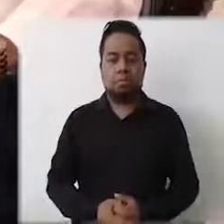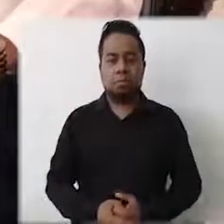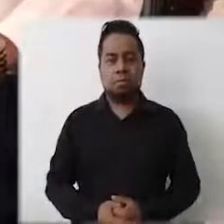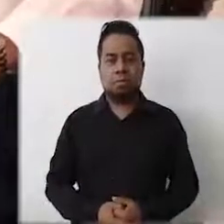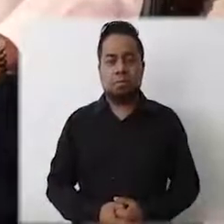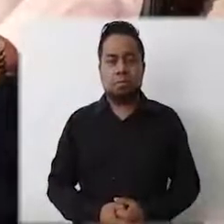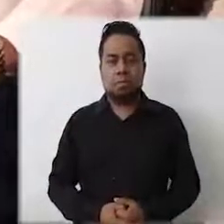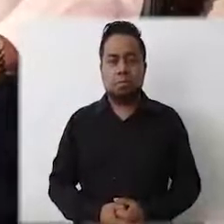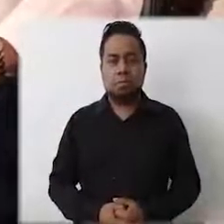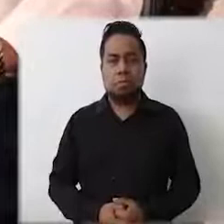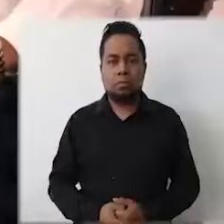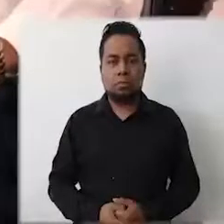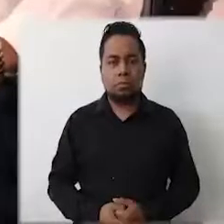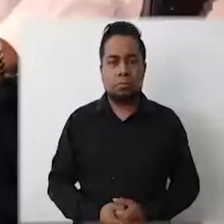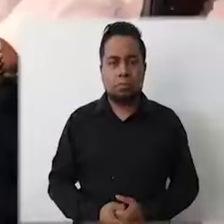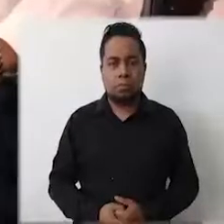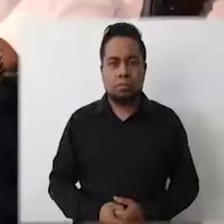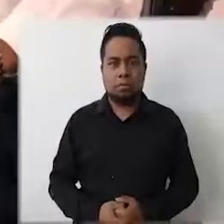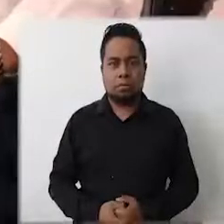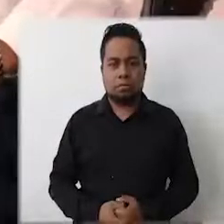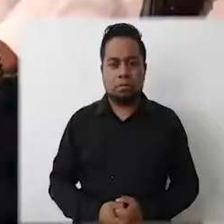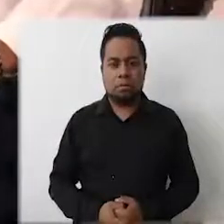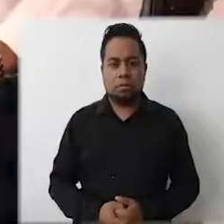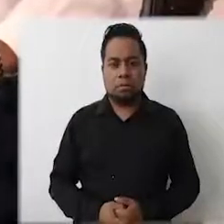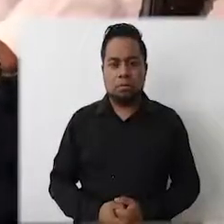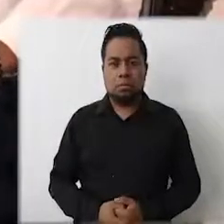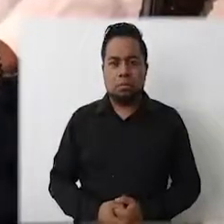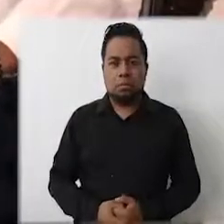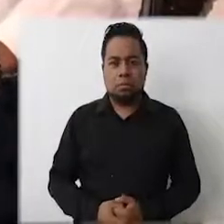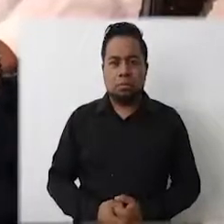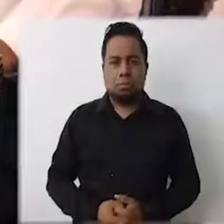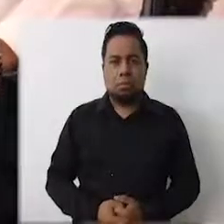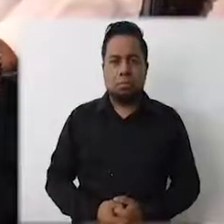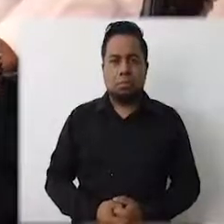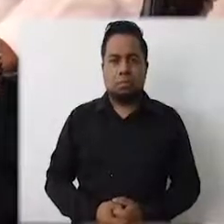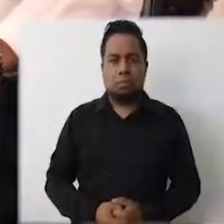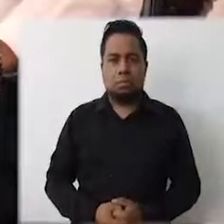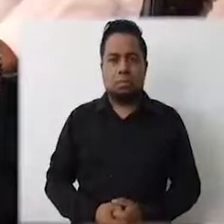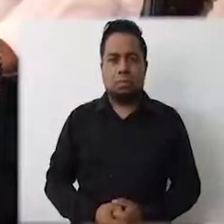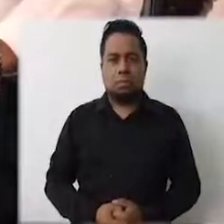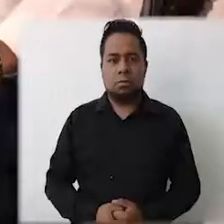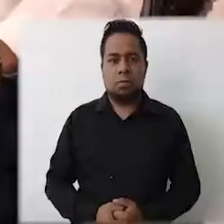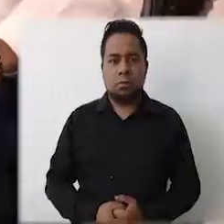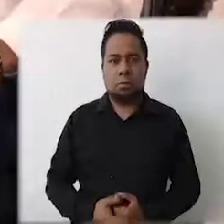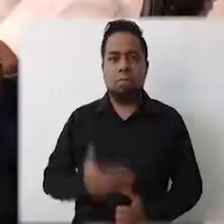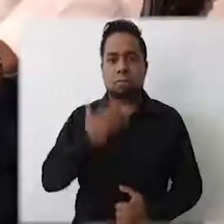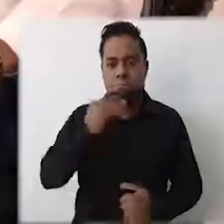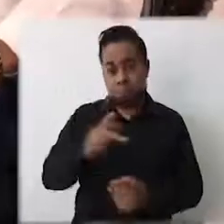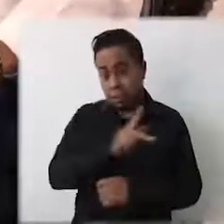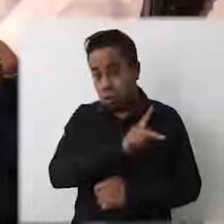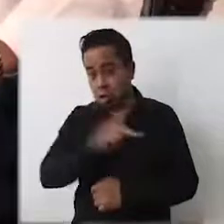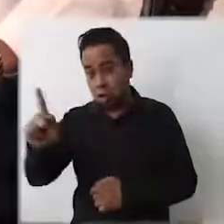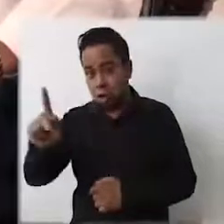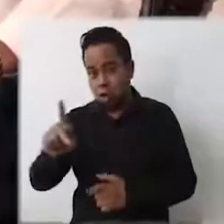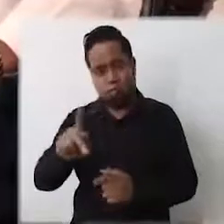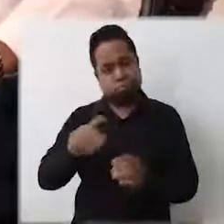una seguridad y que las fiestas sean en eso, terminen en fiestas y no en tragedias. Así es, ¿cuánto, señor